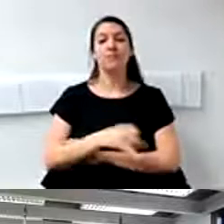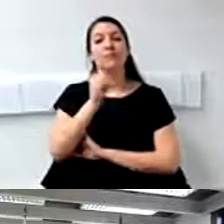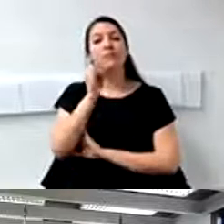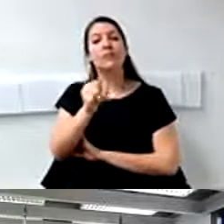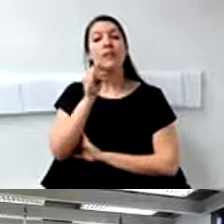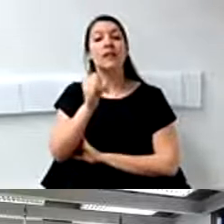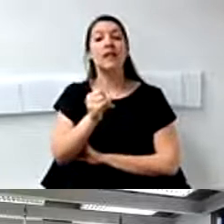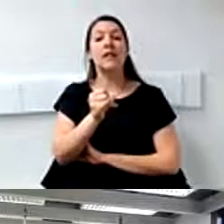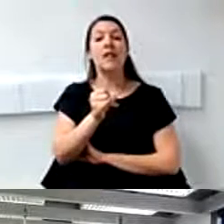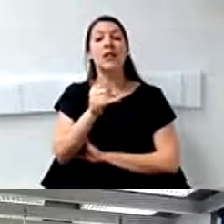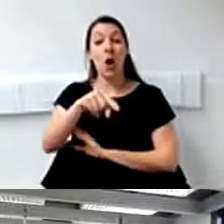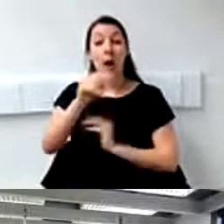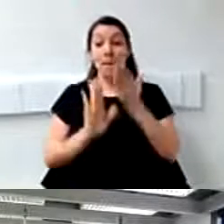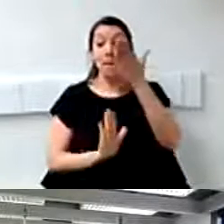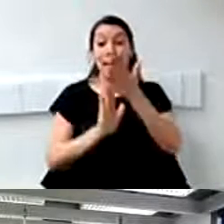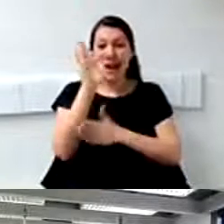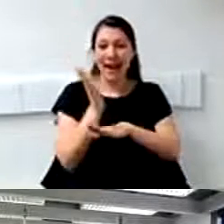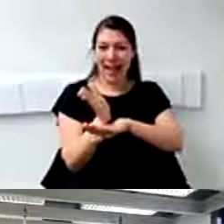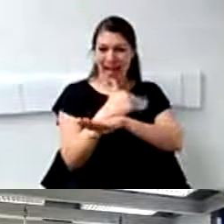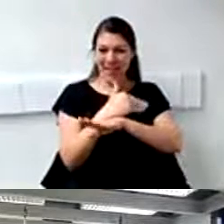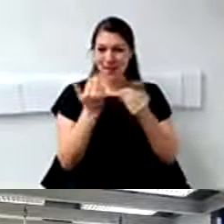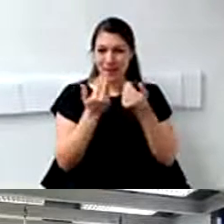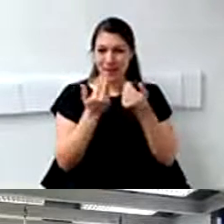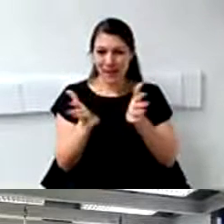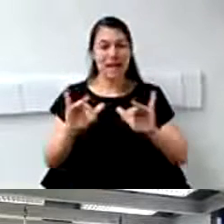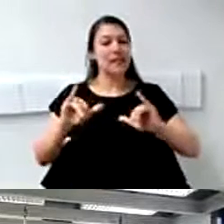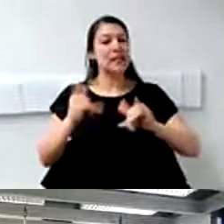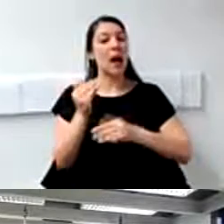se lo mandé ahora en la mañana antes de empezar para que lo que...